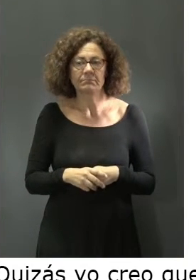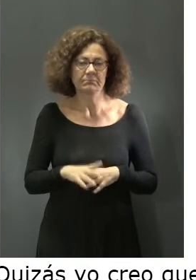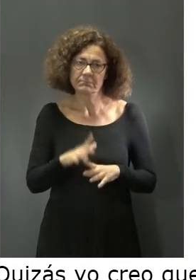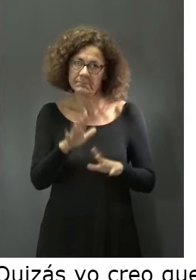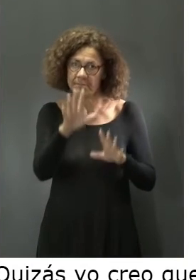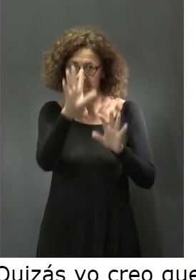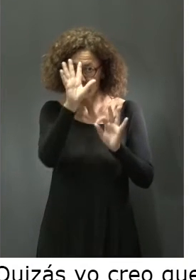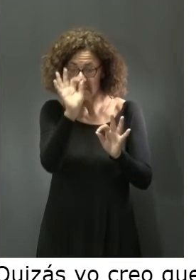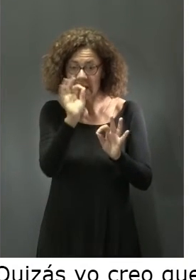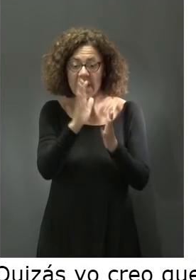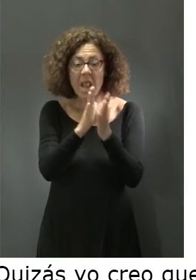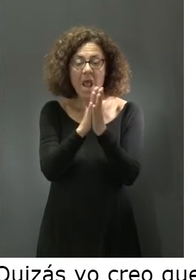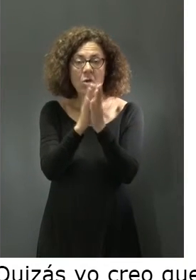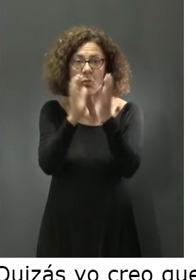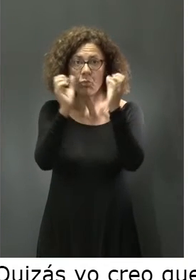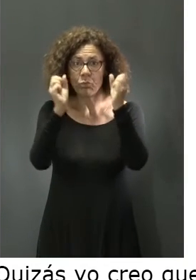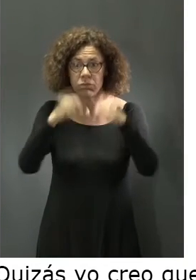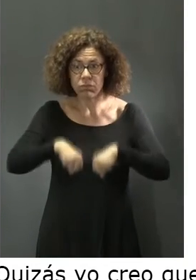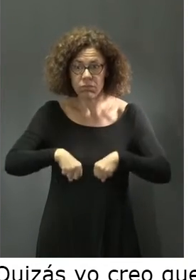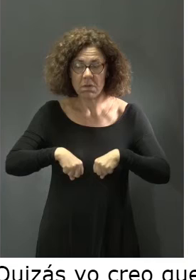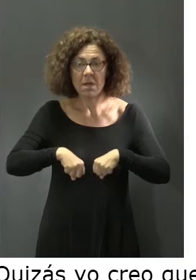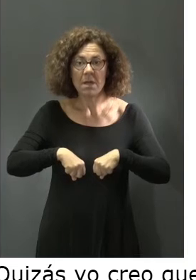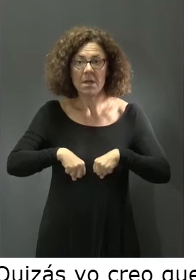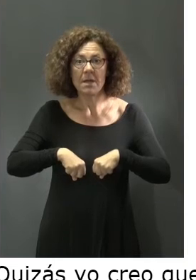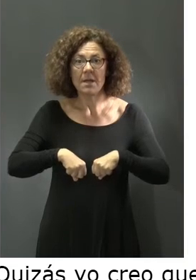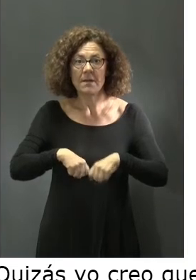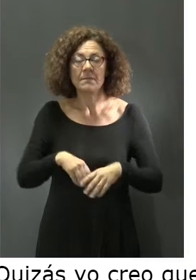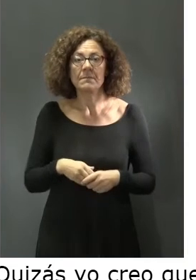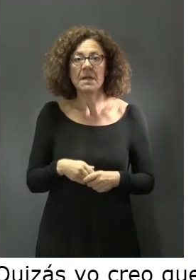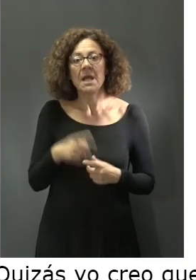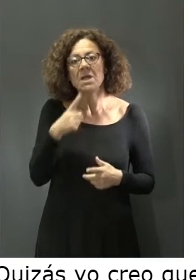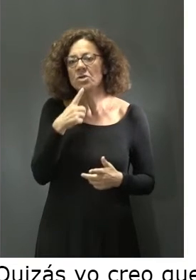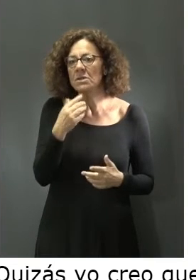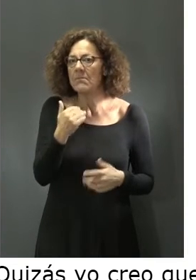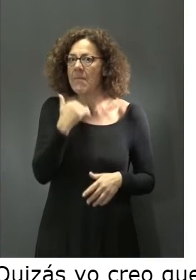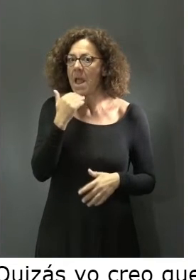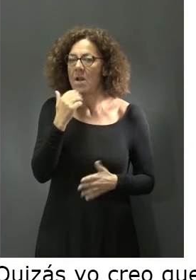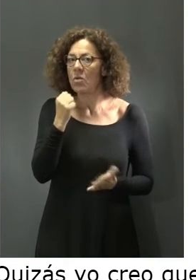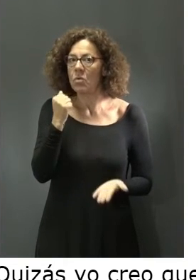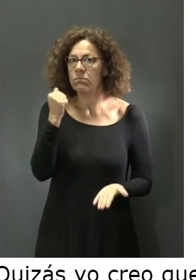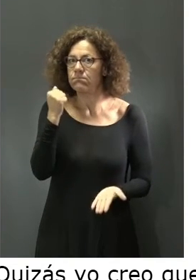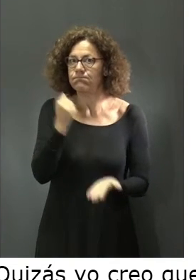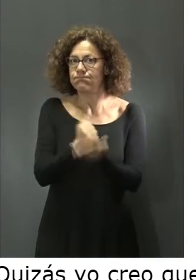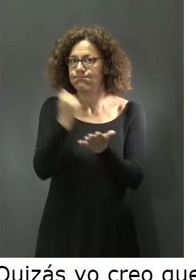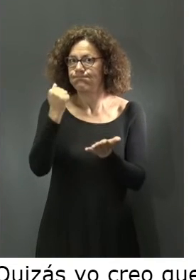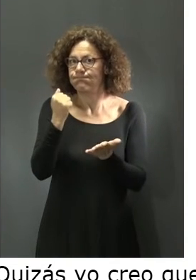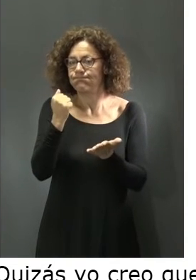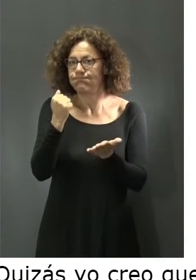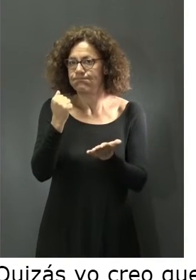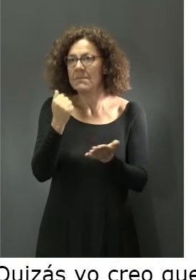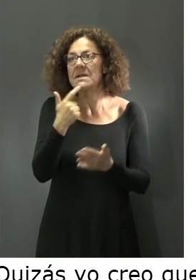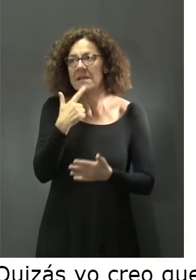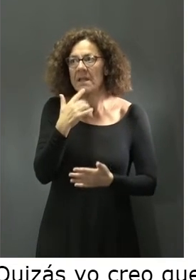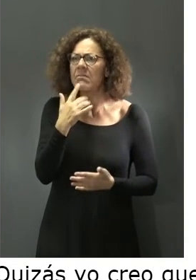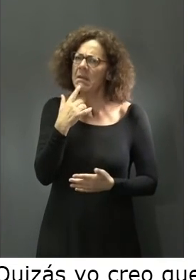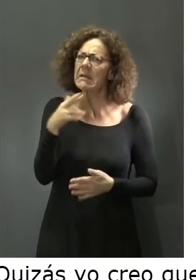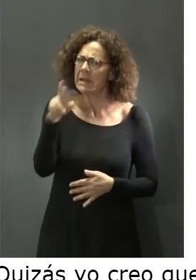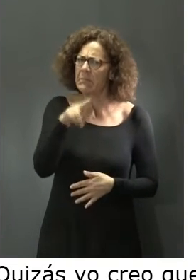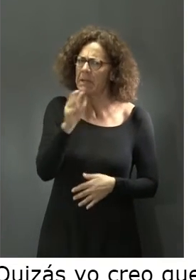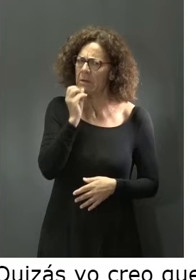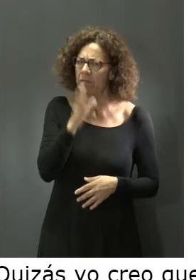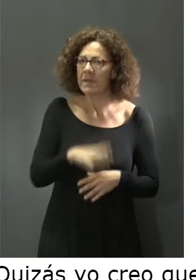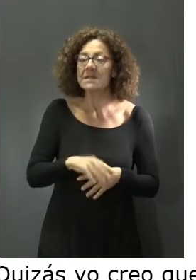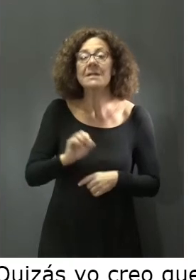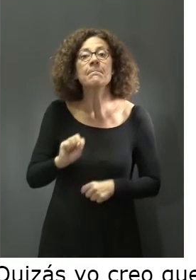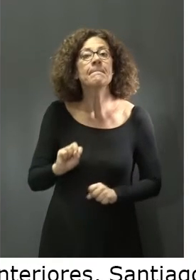que la Convención es un hito, se dice, y no está mal volver a repetirlo, ¿no? Que